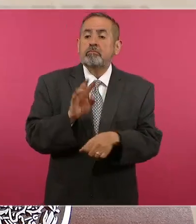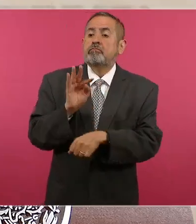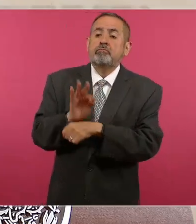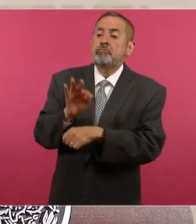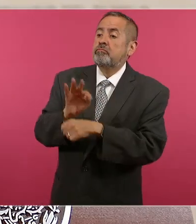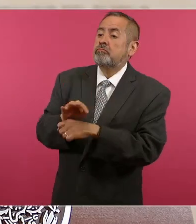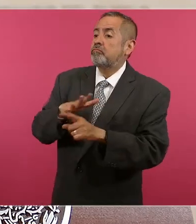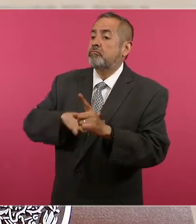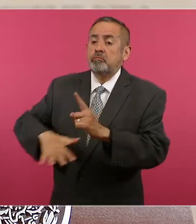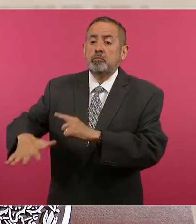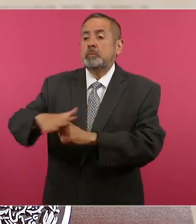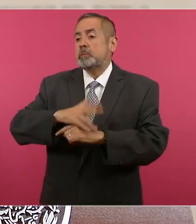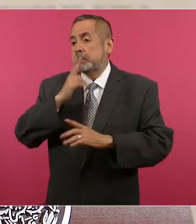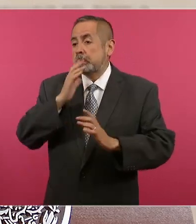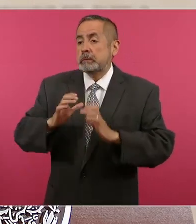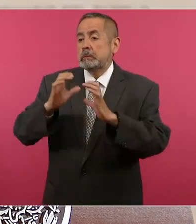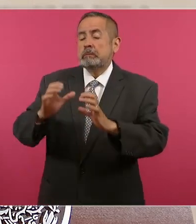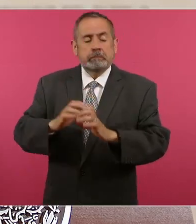pseudoambientalistas